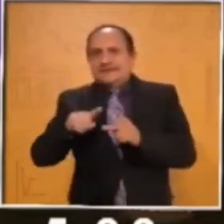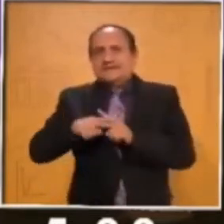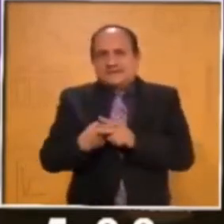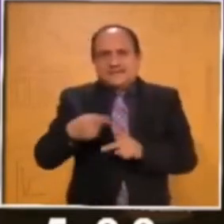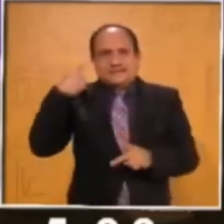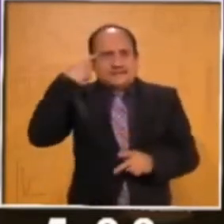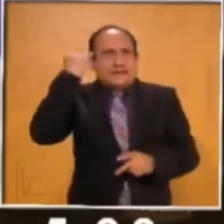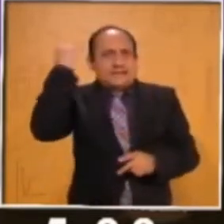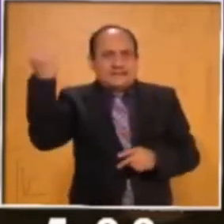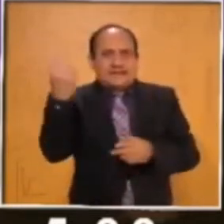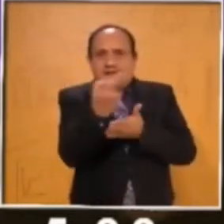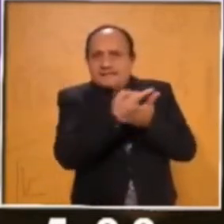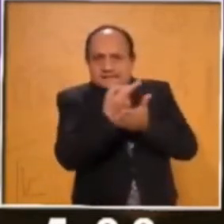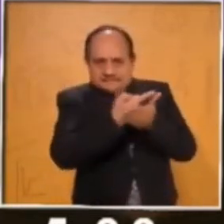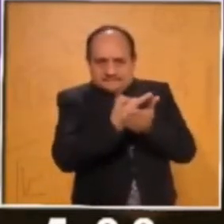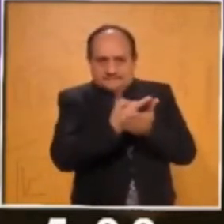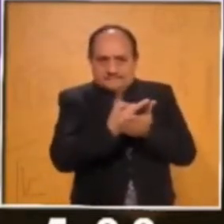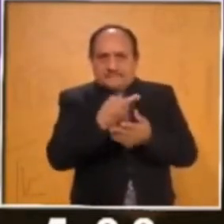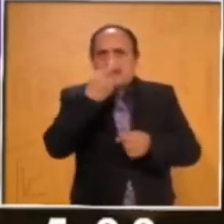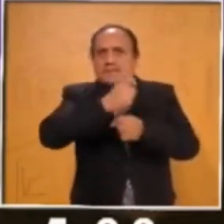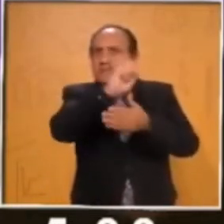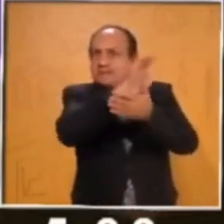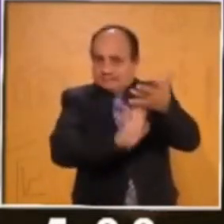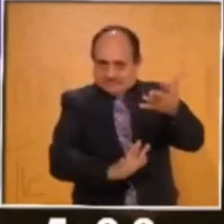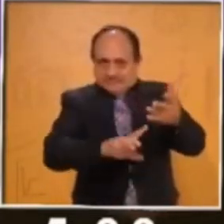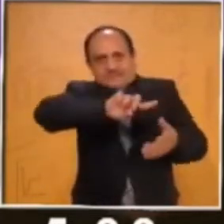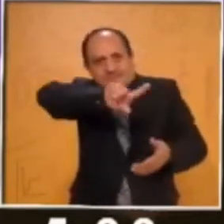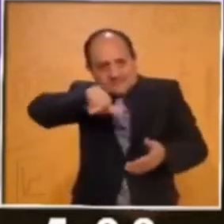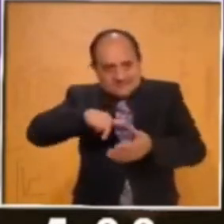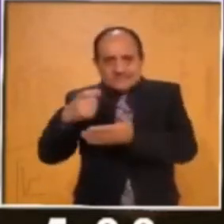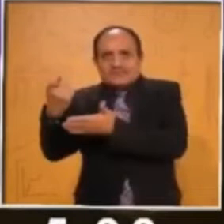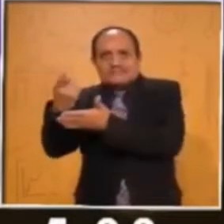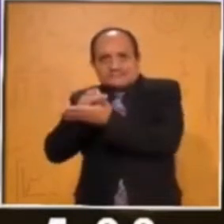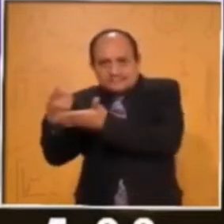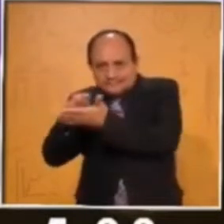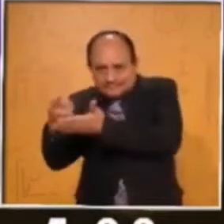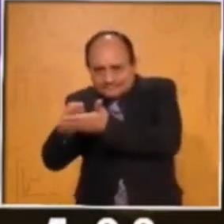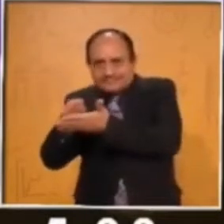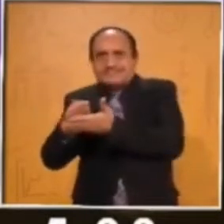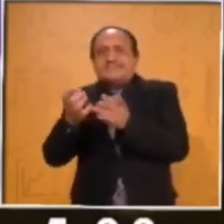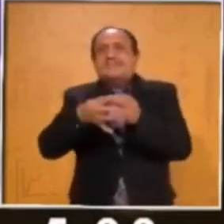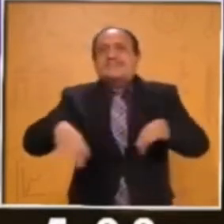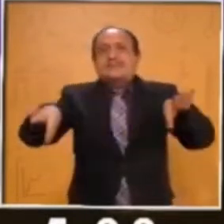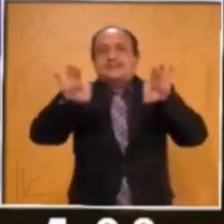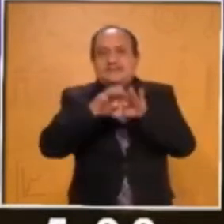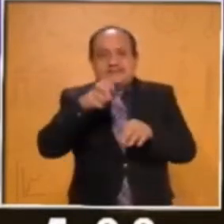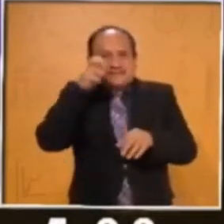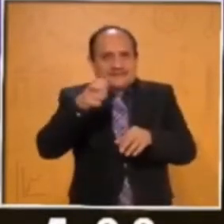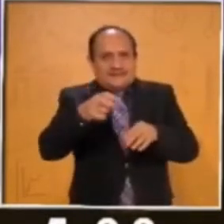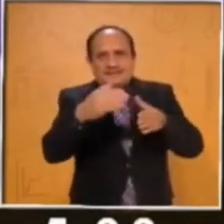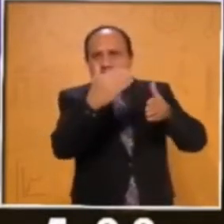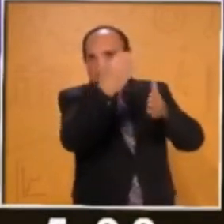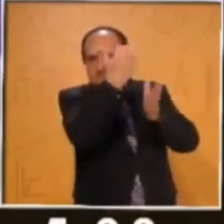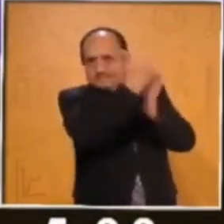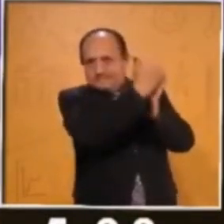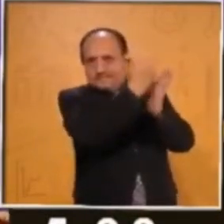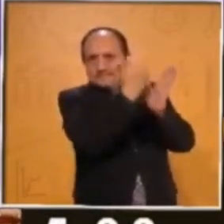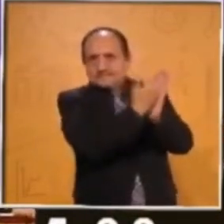a dibujar mi historieta o mi cómic. Y importantísimo estos puntos que les voy a